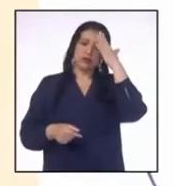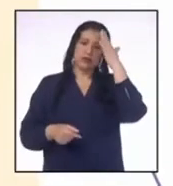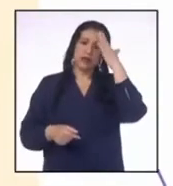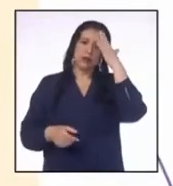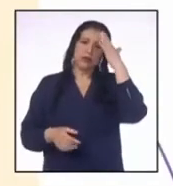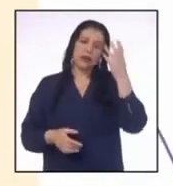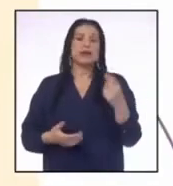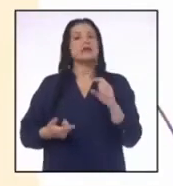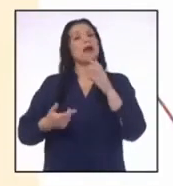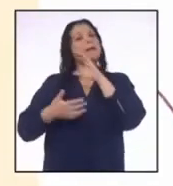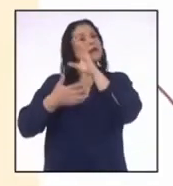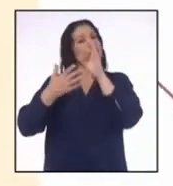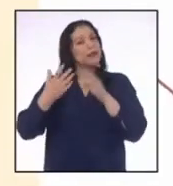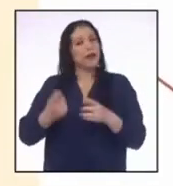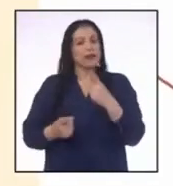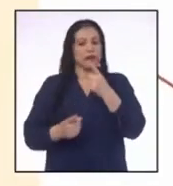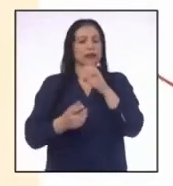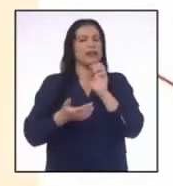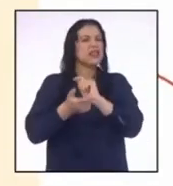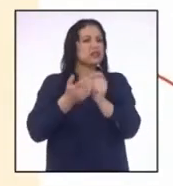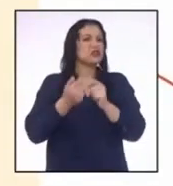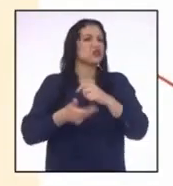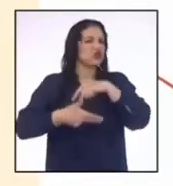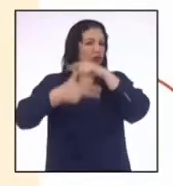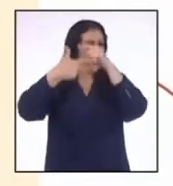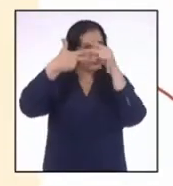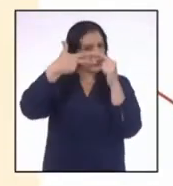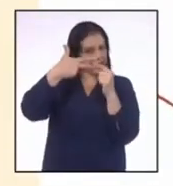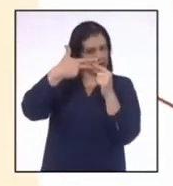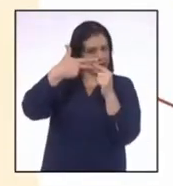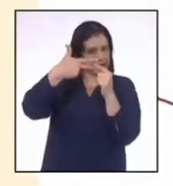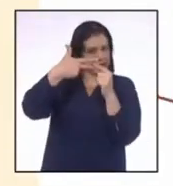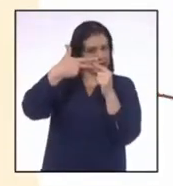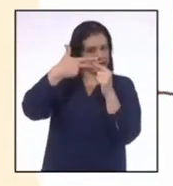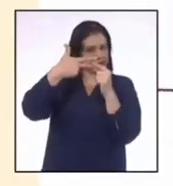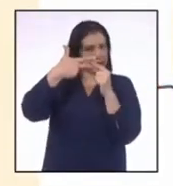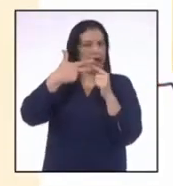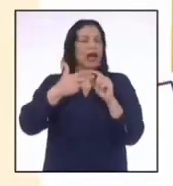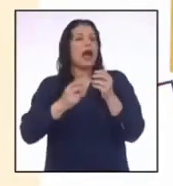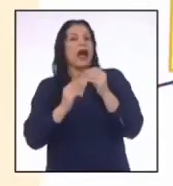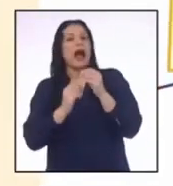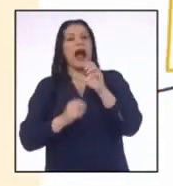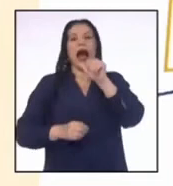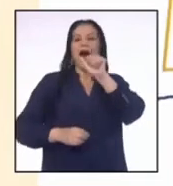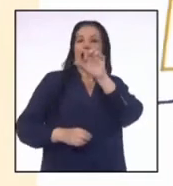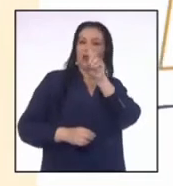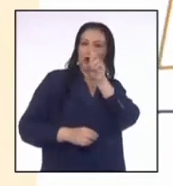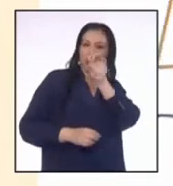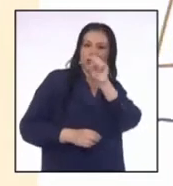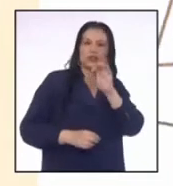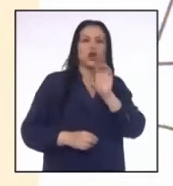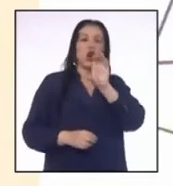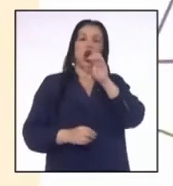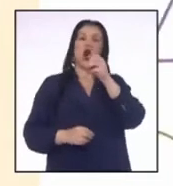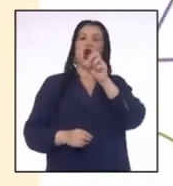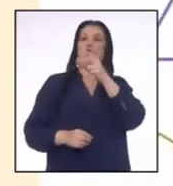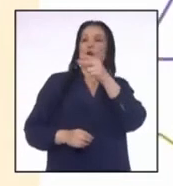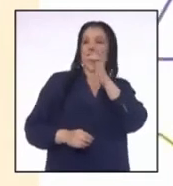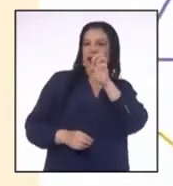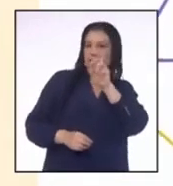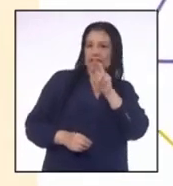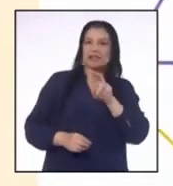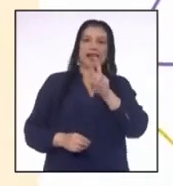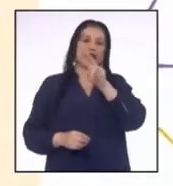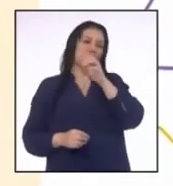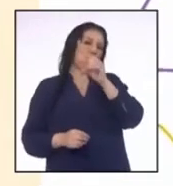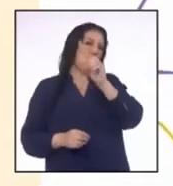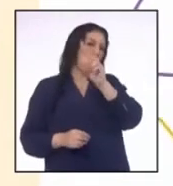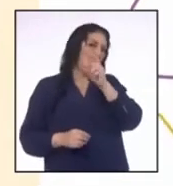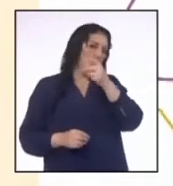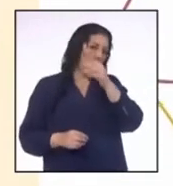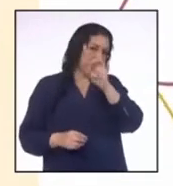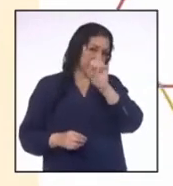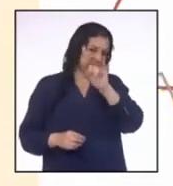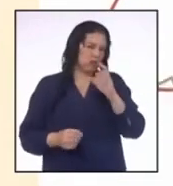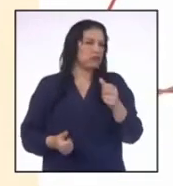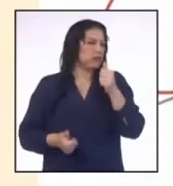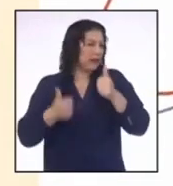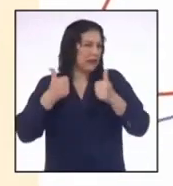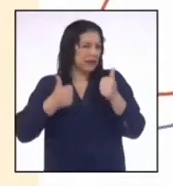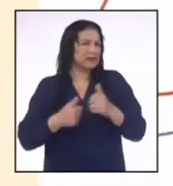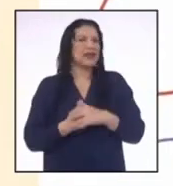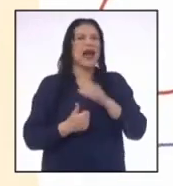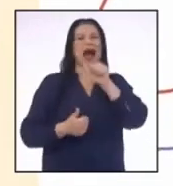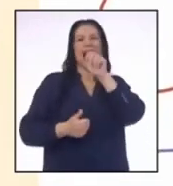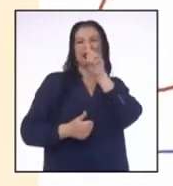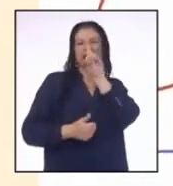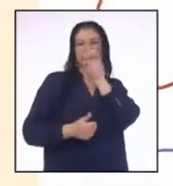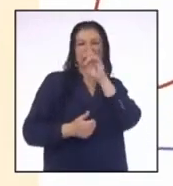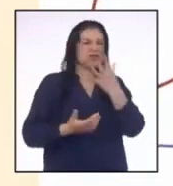las propiedades del texto son 3: adecuación, coherencia y cohesión. La adecuación